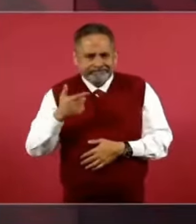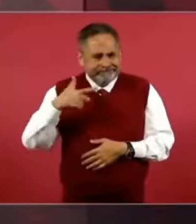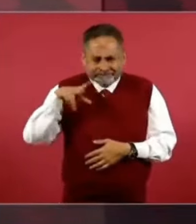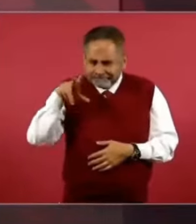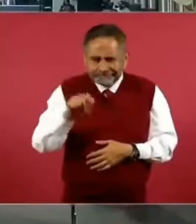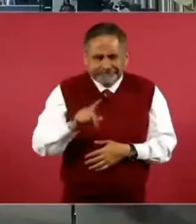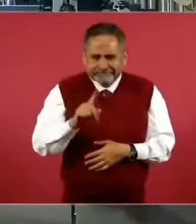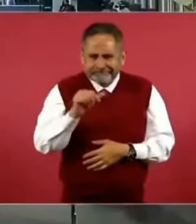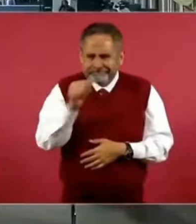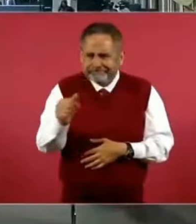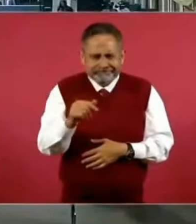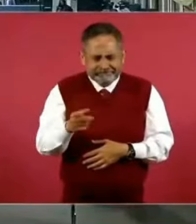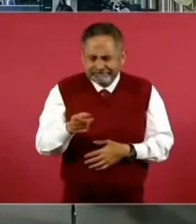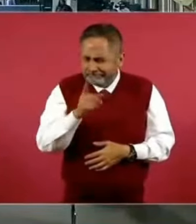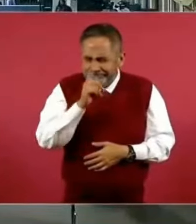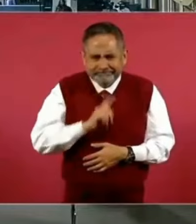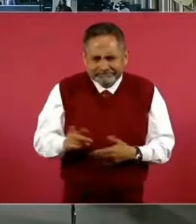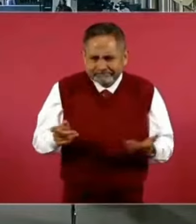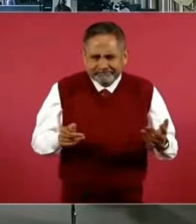no, no es cierto.